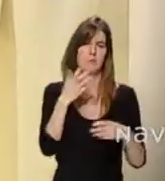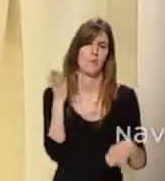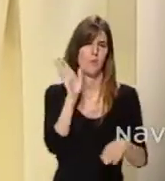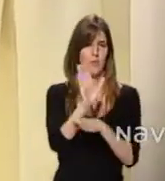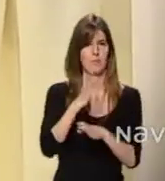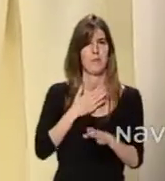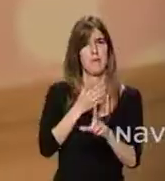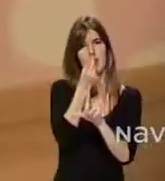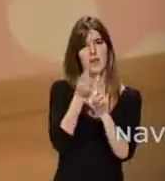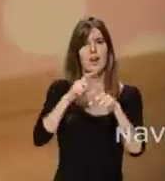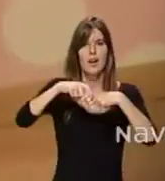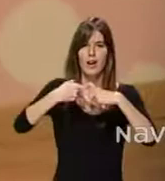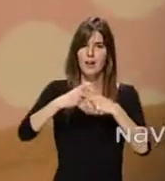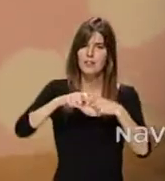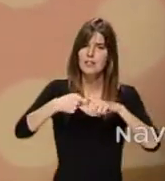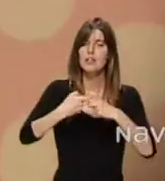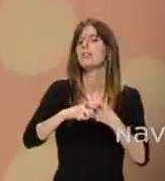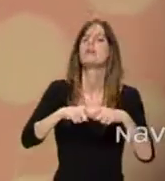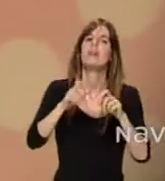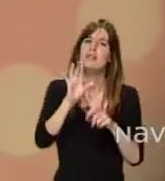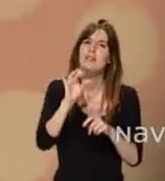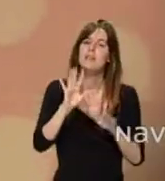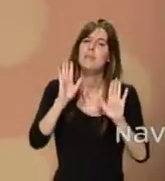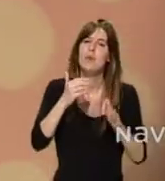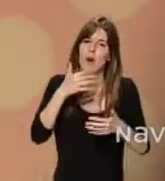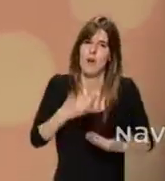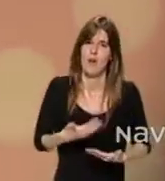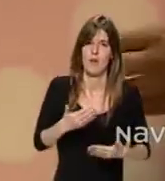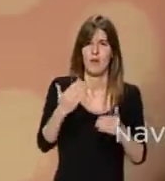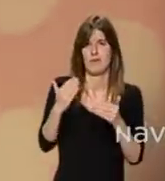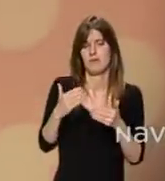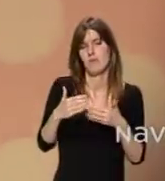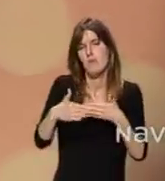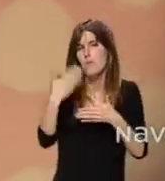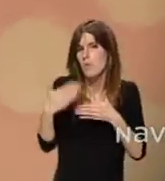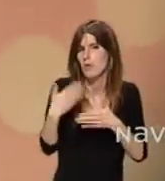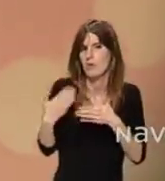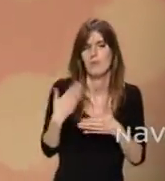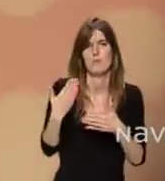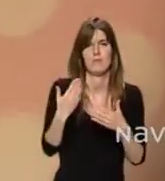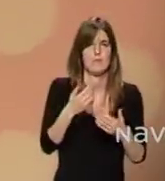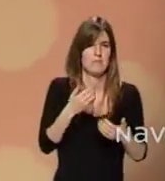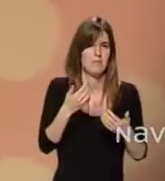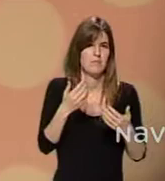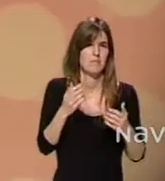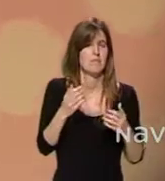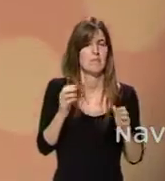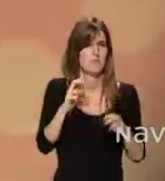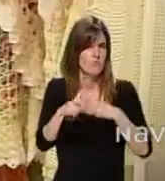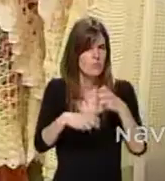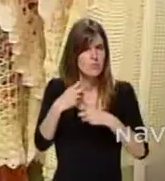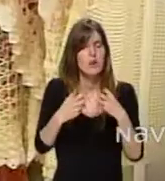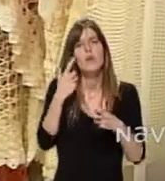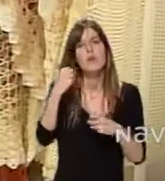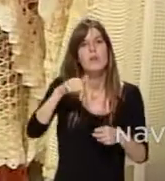es hacer un gantillo, digamos que más contemporáneo, una pieza más moderna, más actual. He viajado a